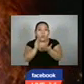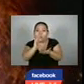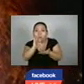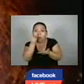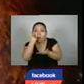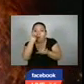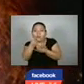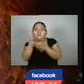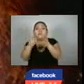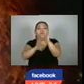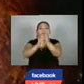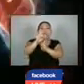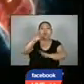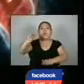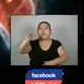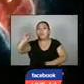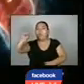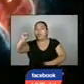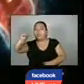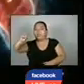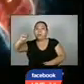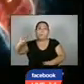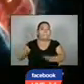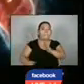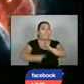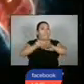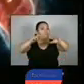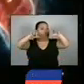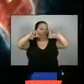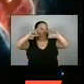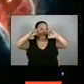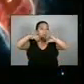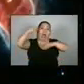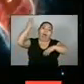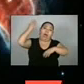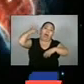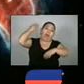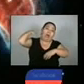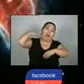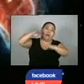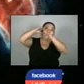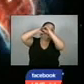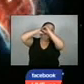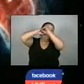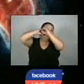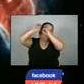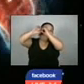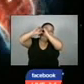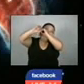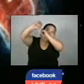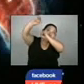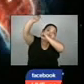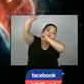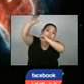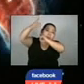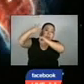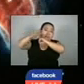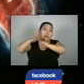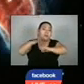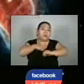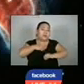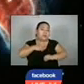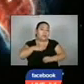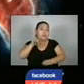La NASA publicó la primera imagen captada por el telescopio espacial James Webb, el instrumento más poderoso